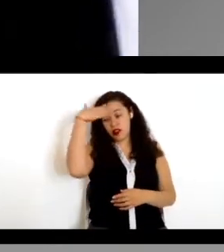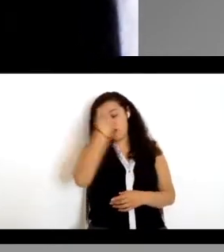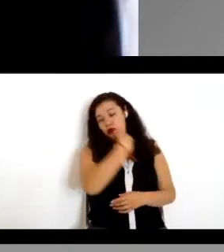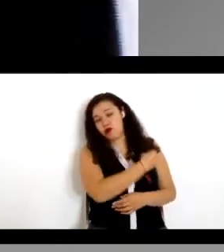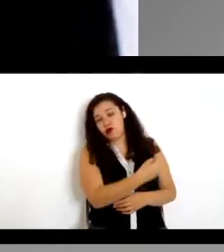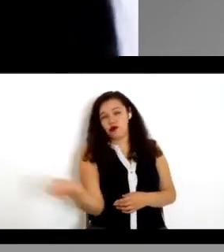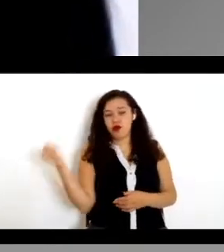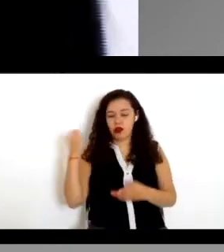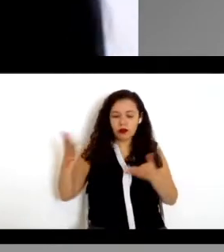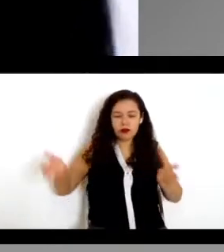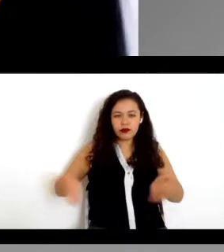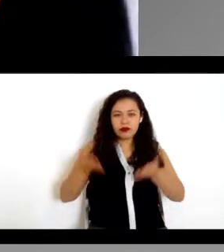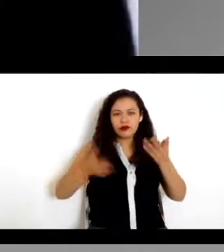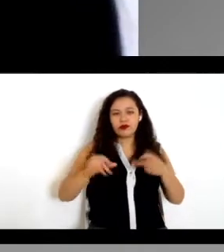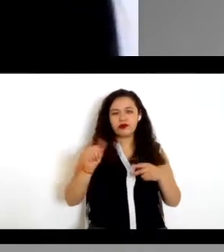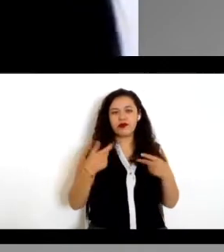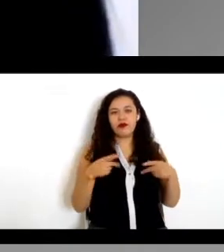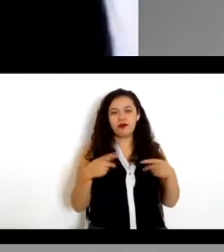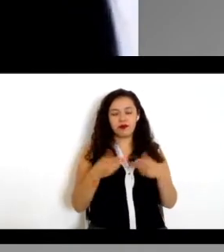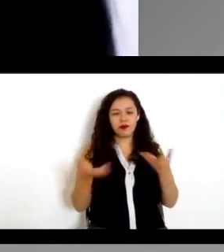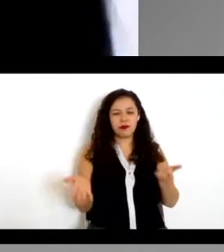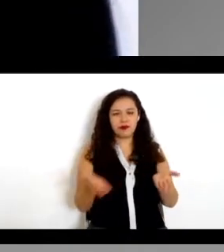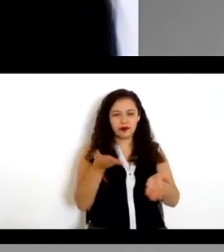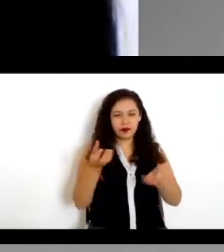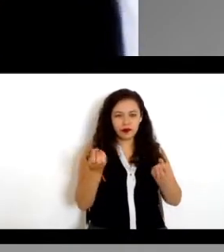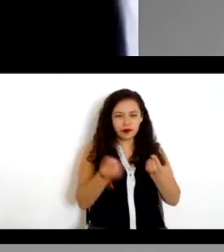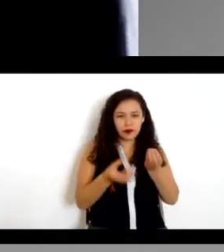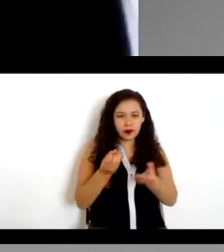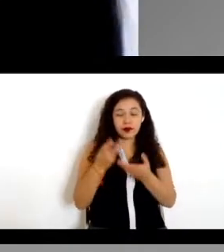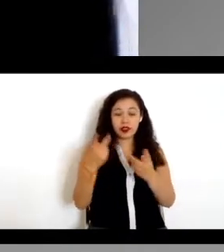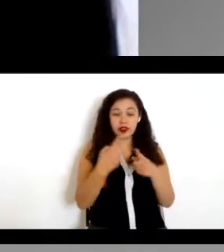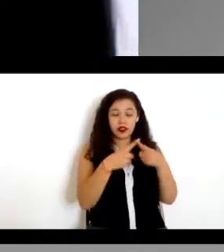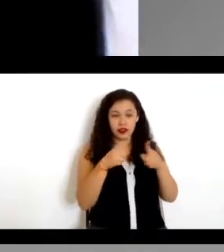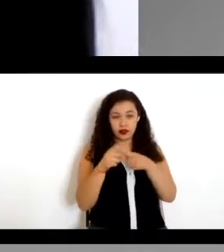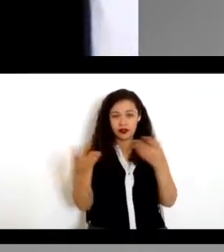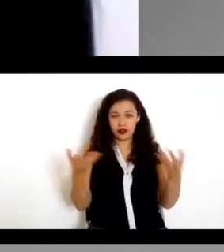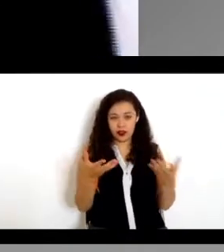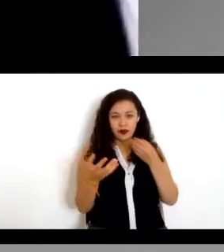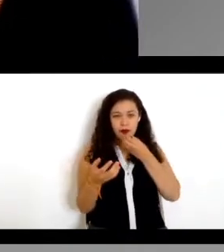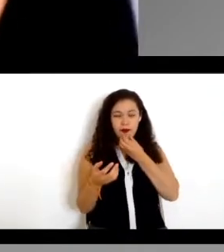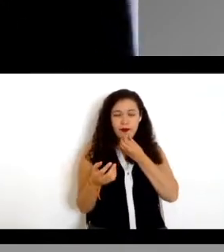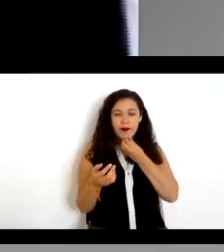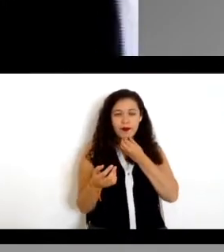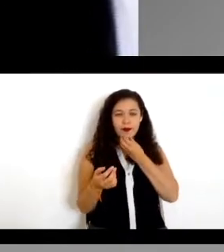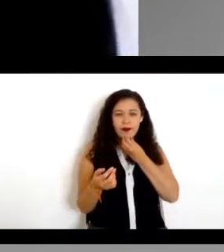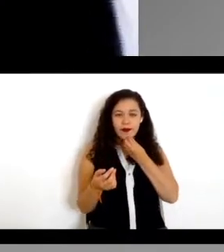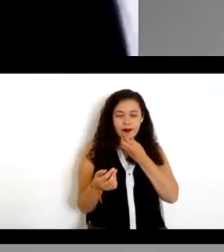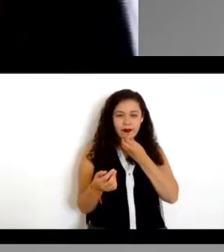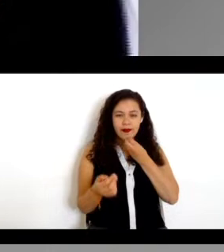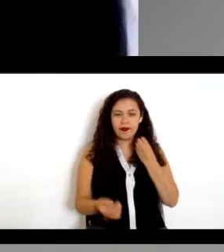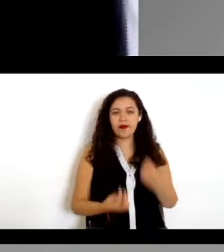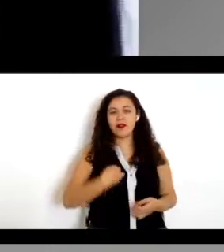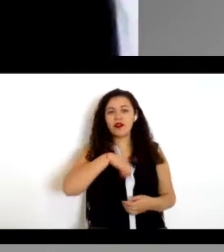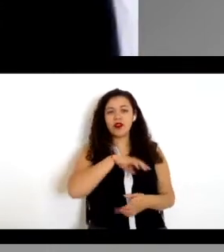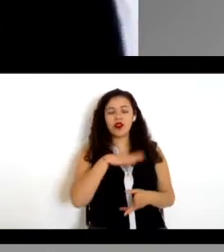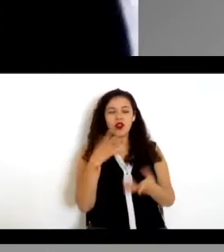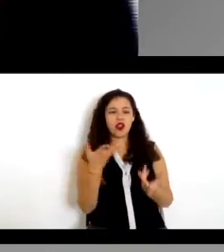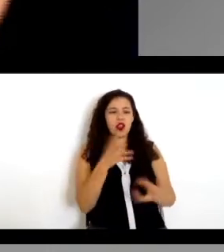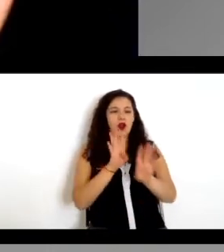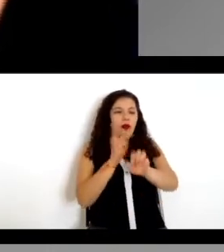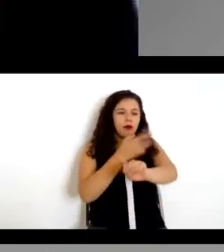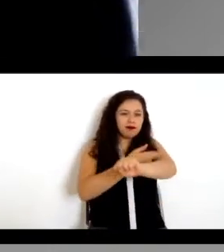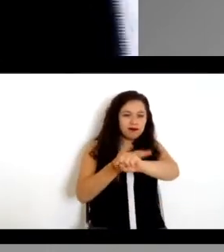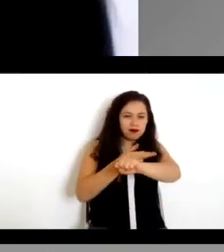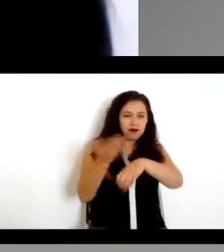al servicio de los demás, es lo que hace una diferencia, porque si somos nosotros mismos los que proponemos las soluciones, los